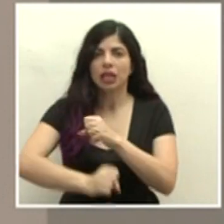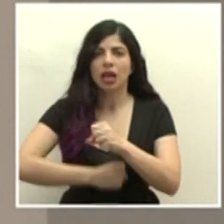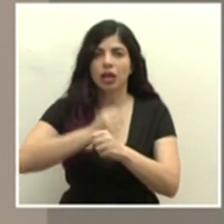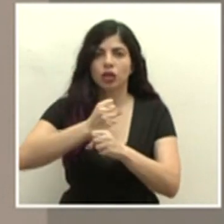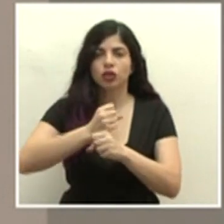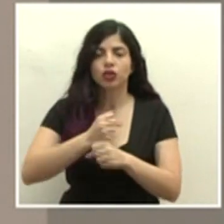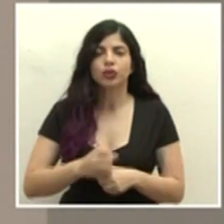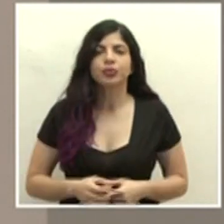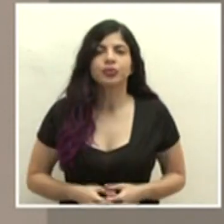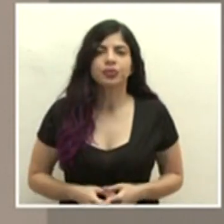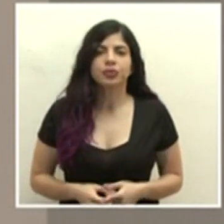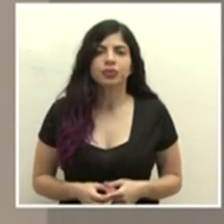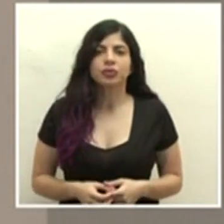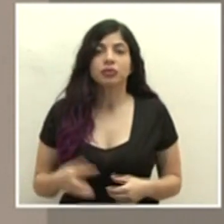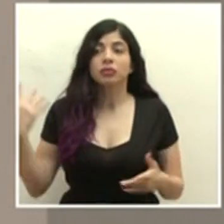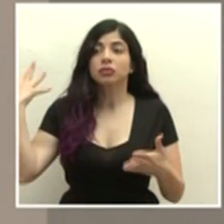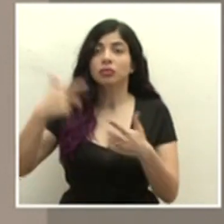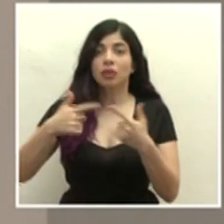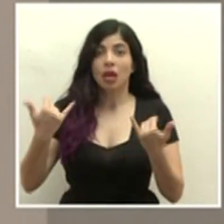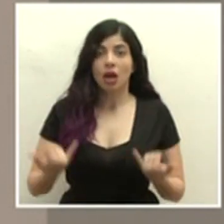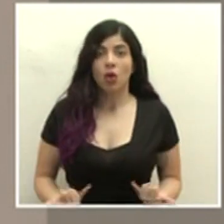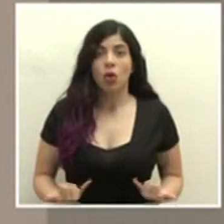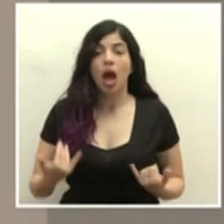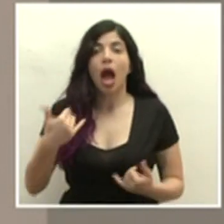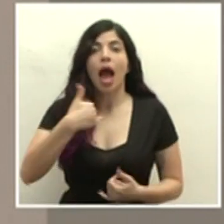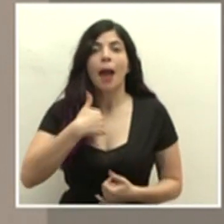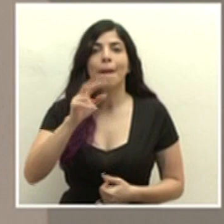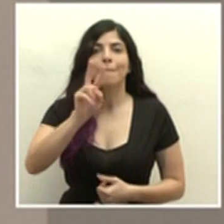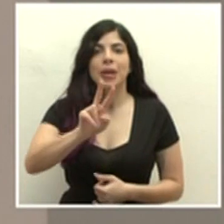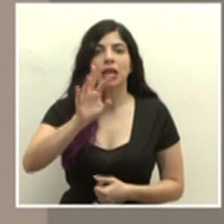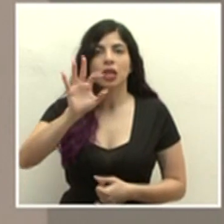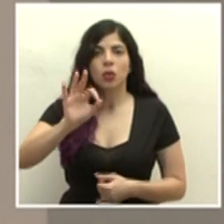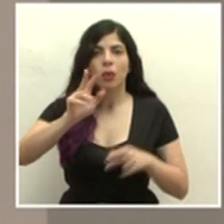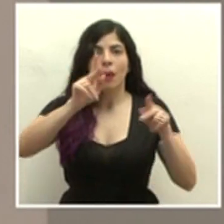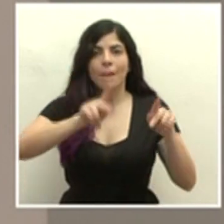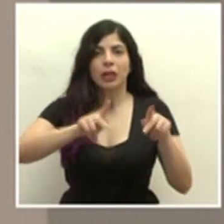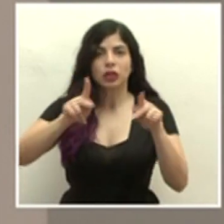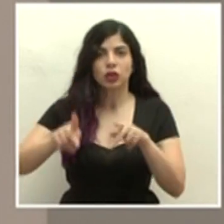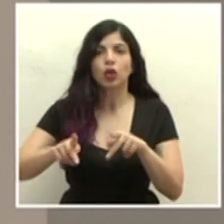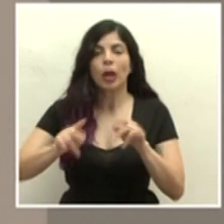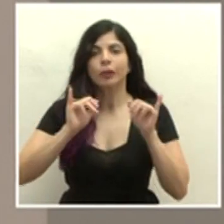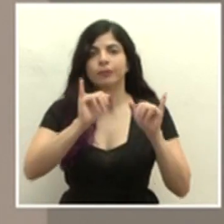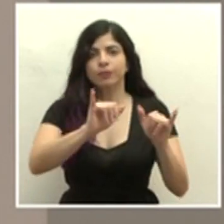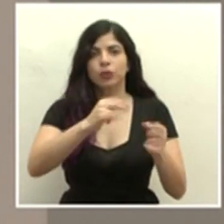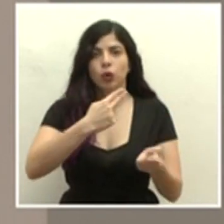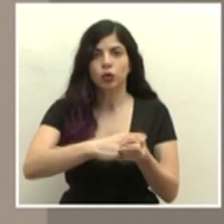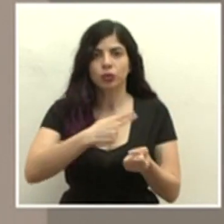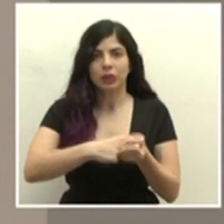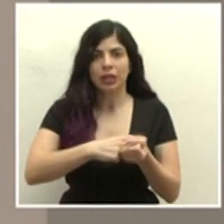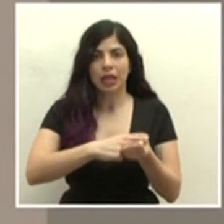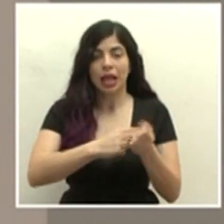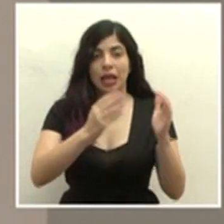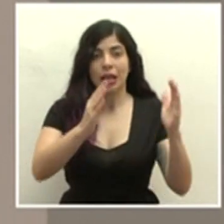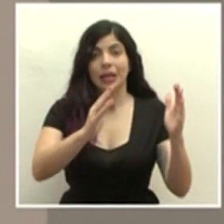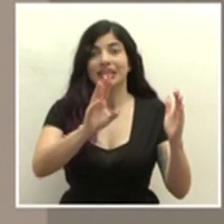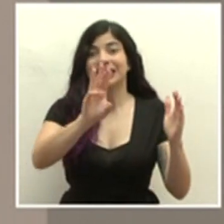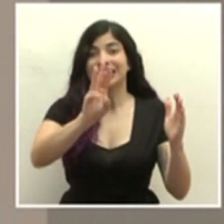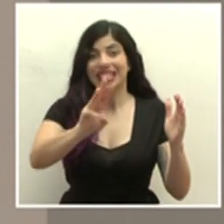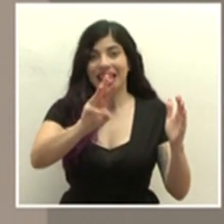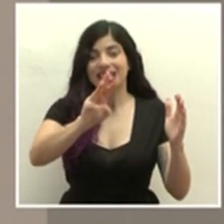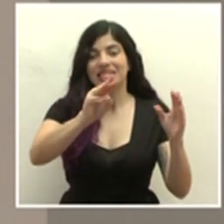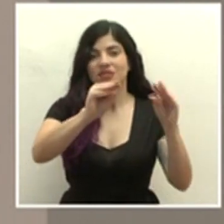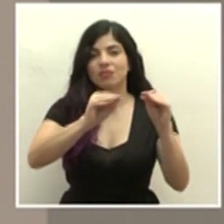años. Al día de hoy tenemos 29 personas que están hospitalizadas, 6 de ellas están